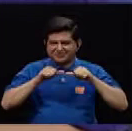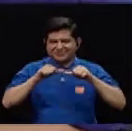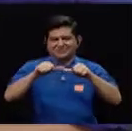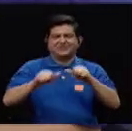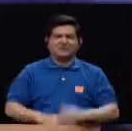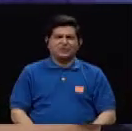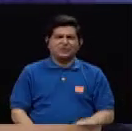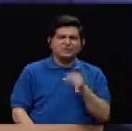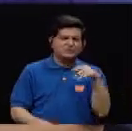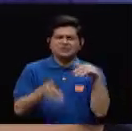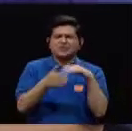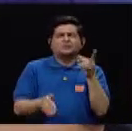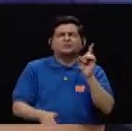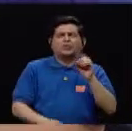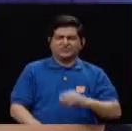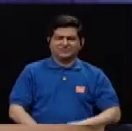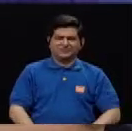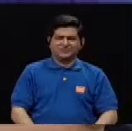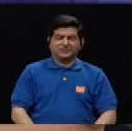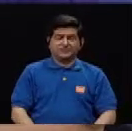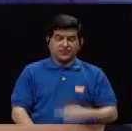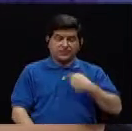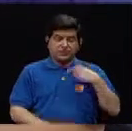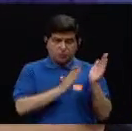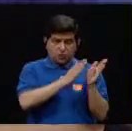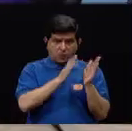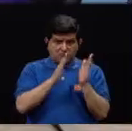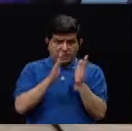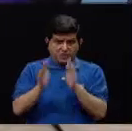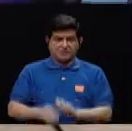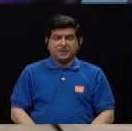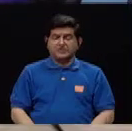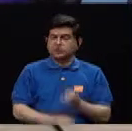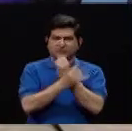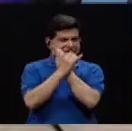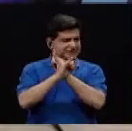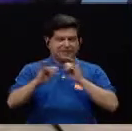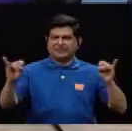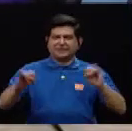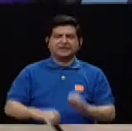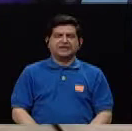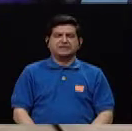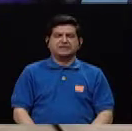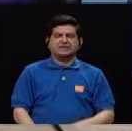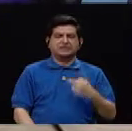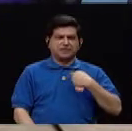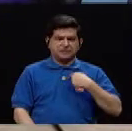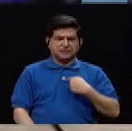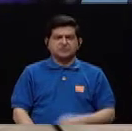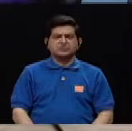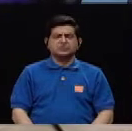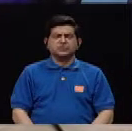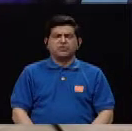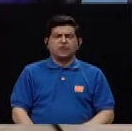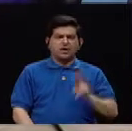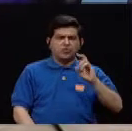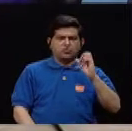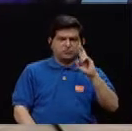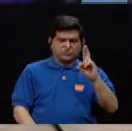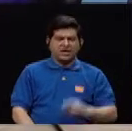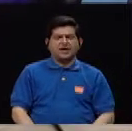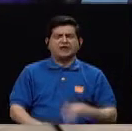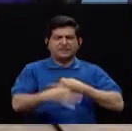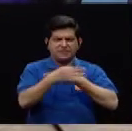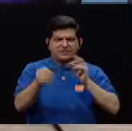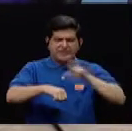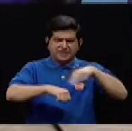te hiciste en Bueno, Establo? yo tengo una formación totalmente independiente. Fui oyente en la Universidad de Costa Rica, fui